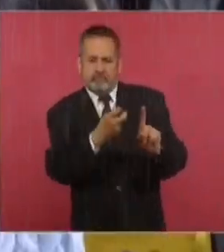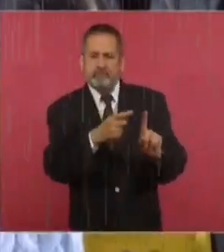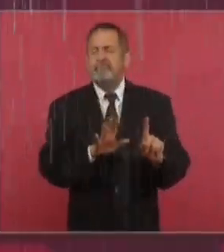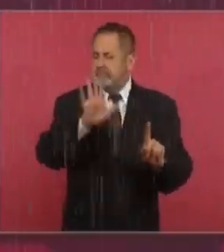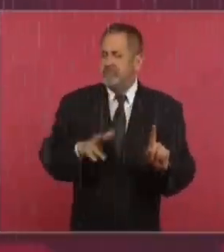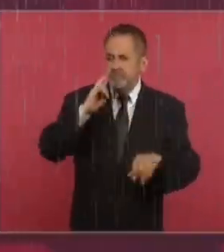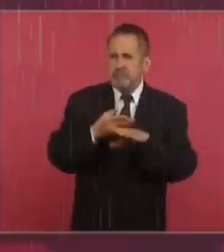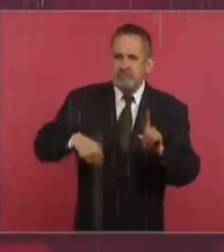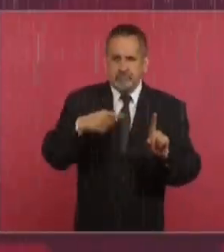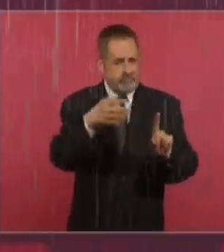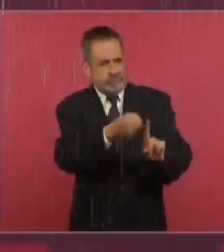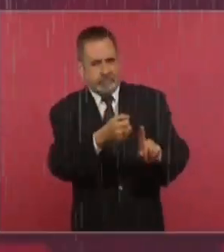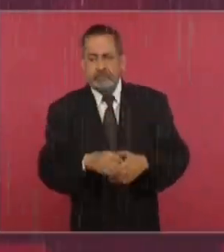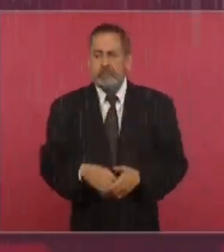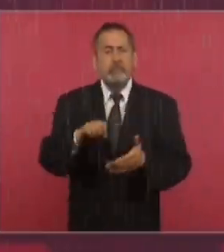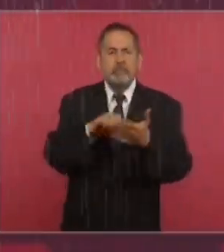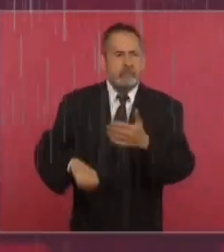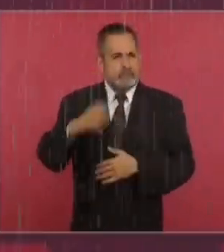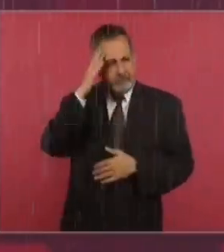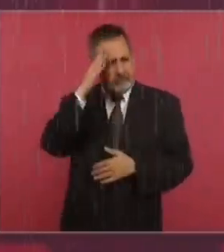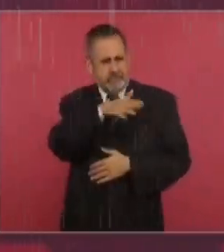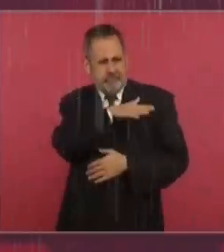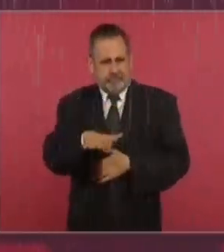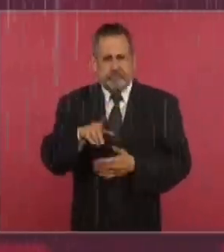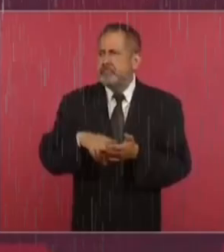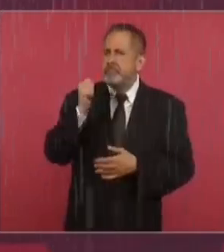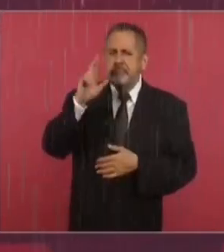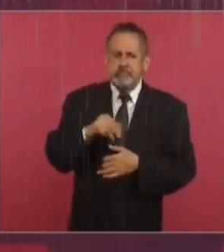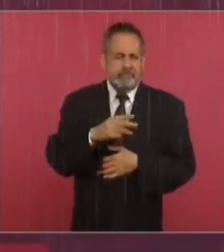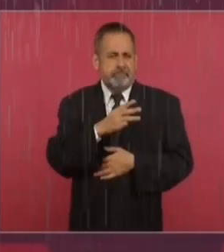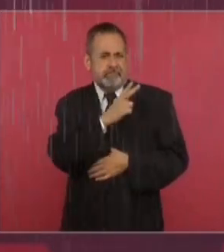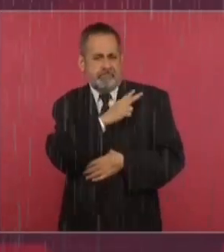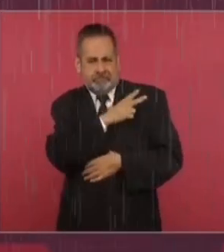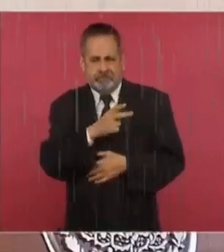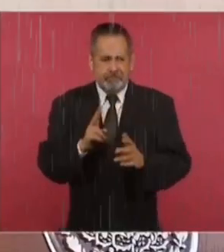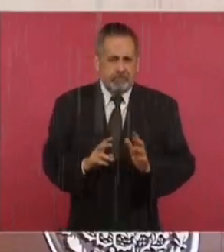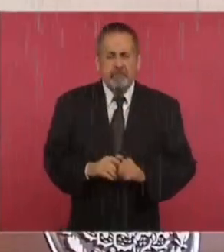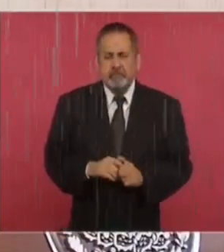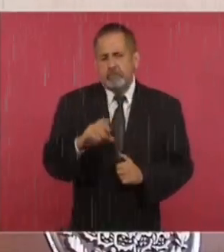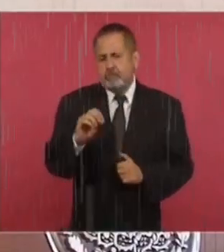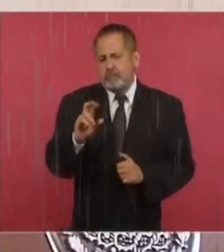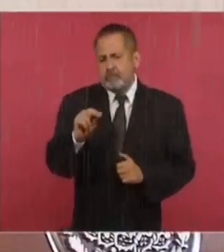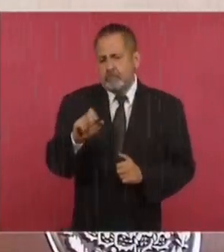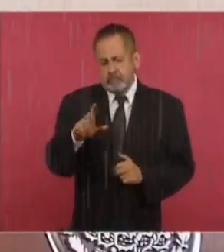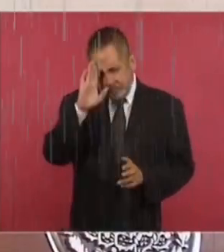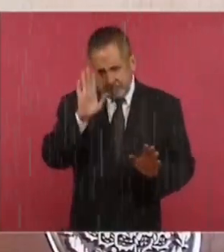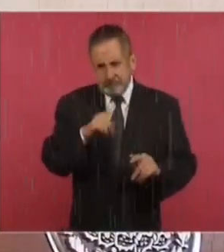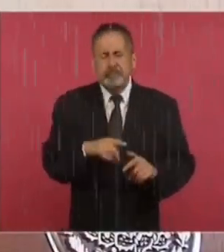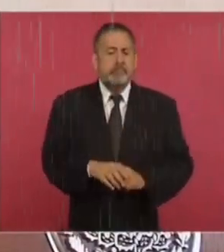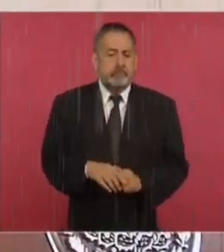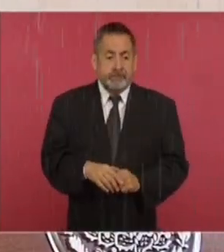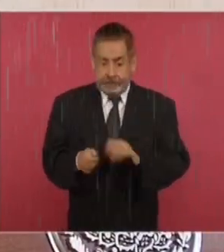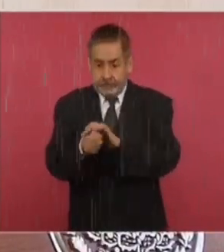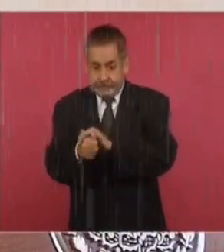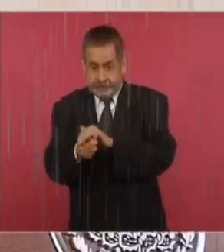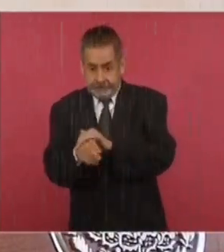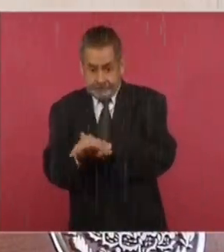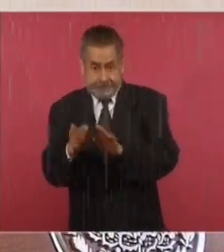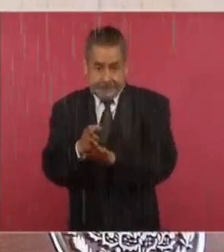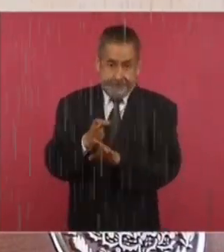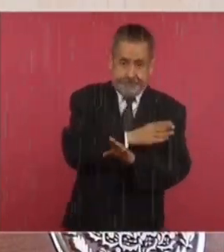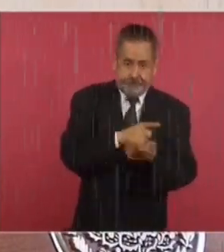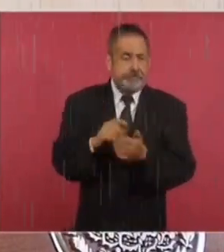Por ejemplo hay un general en ese entonces era Coronel y antes de